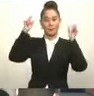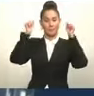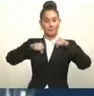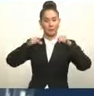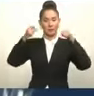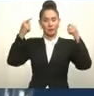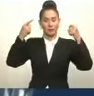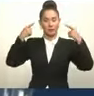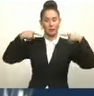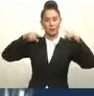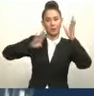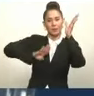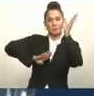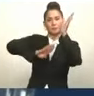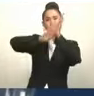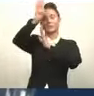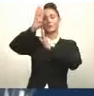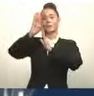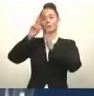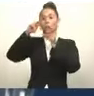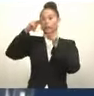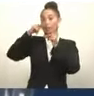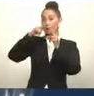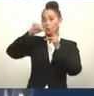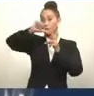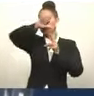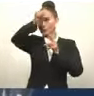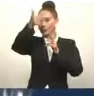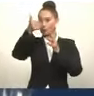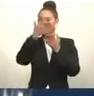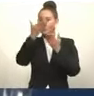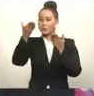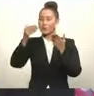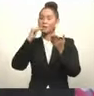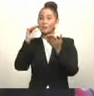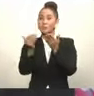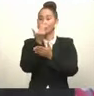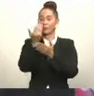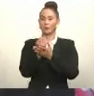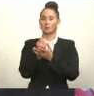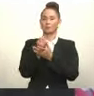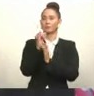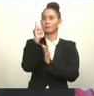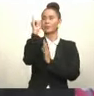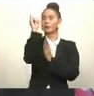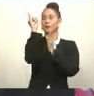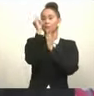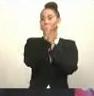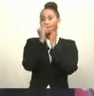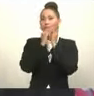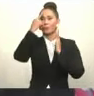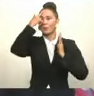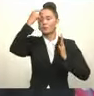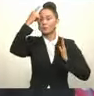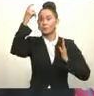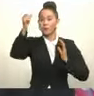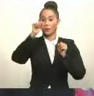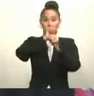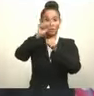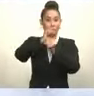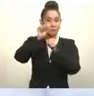juntos hacia nuevos horizontes educacionales. Vamos a dibujar sueños y a realizarlos con